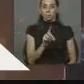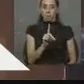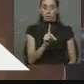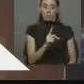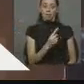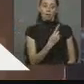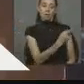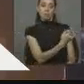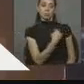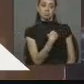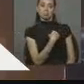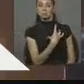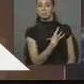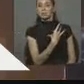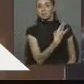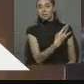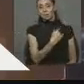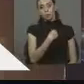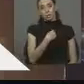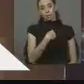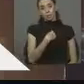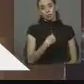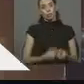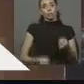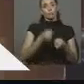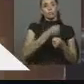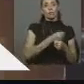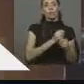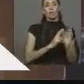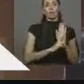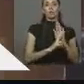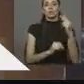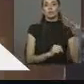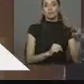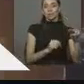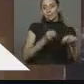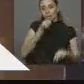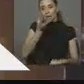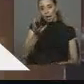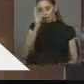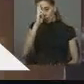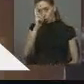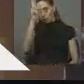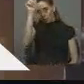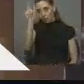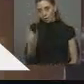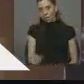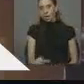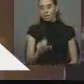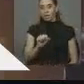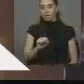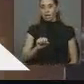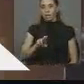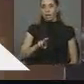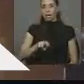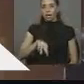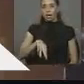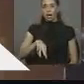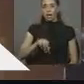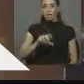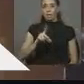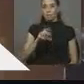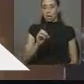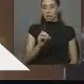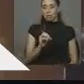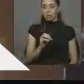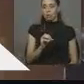para expresar en su nombre este homenaje a Armando, cuestión que no es para